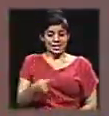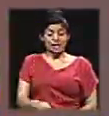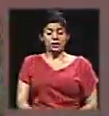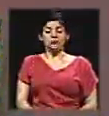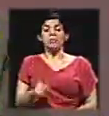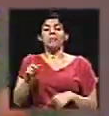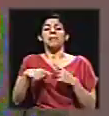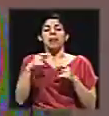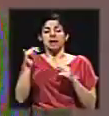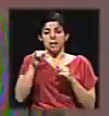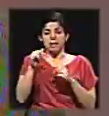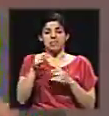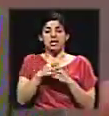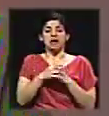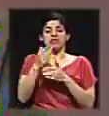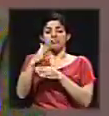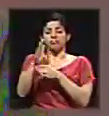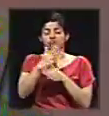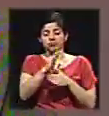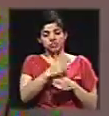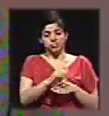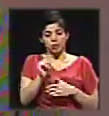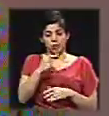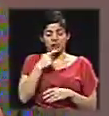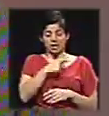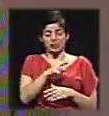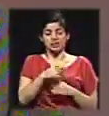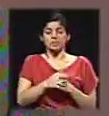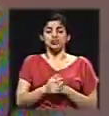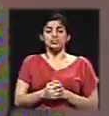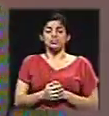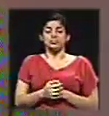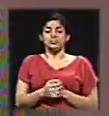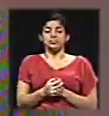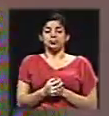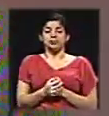a distribuir tal y como están las opciones,